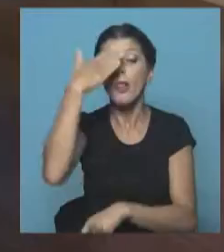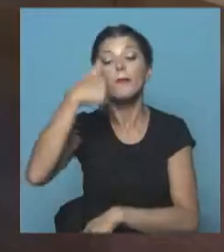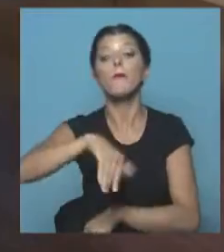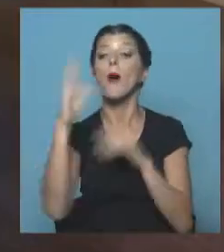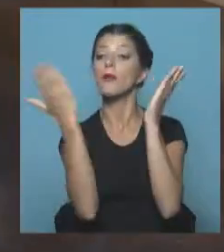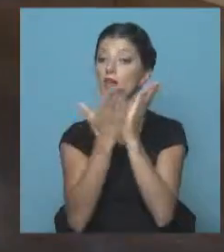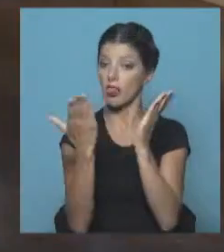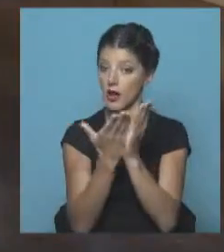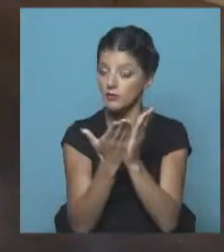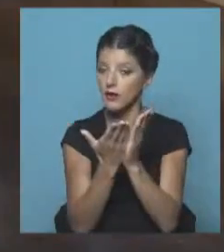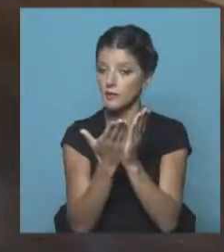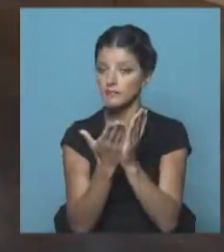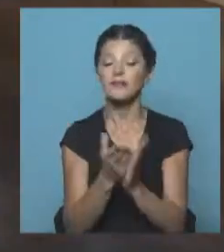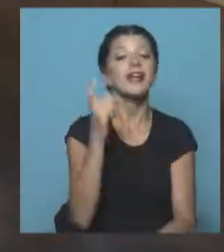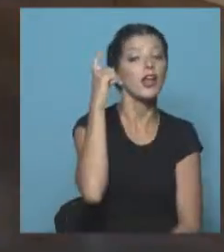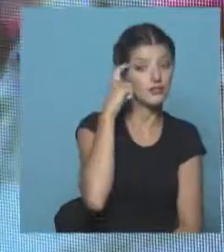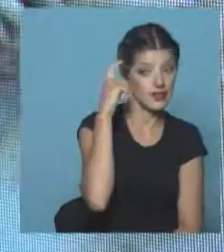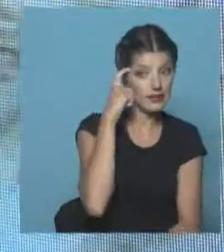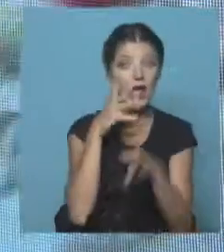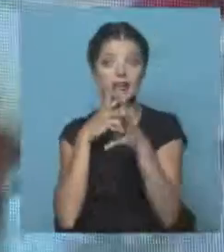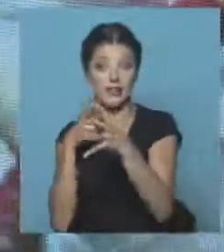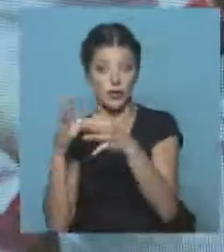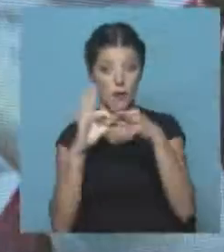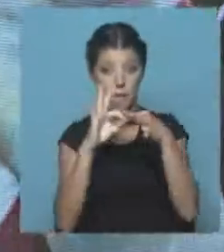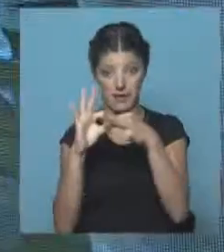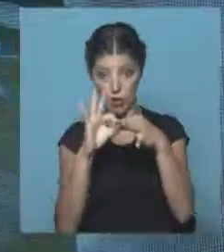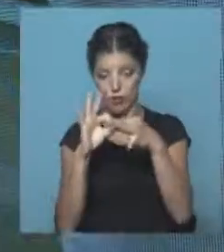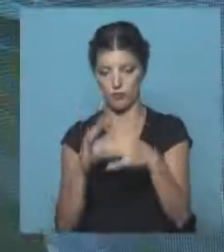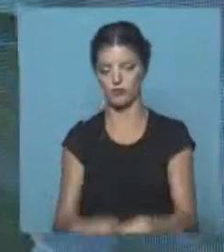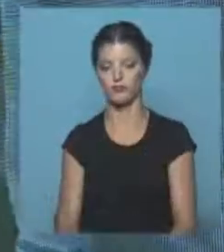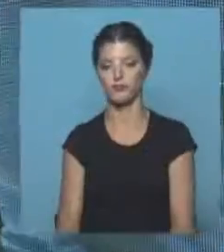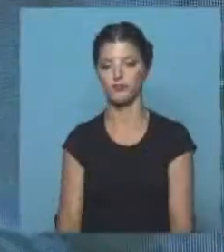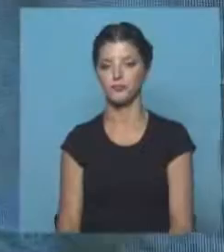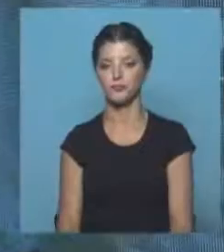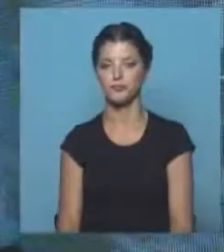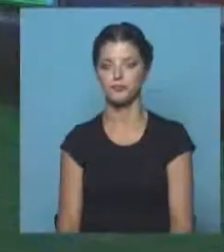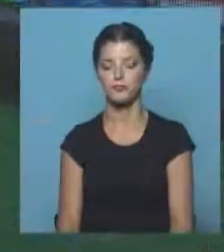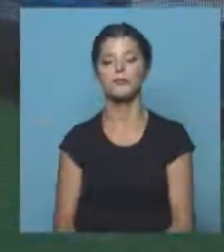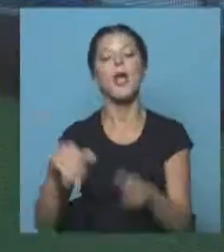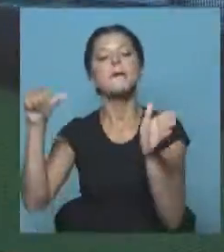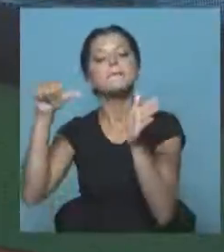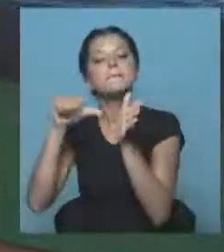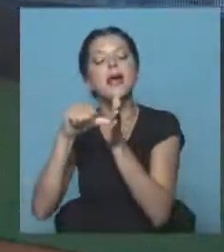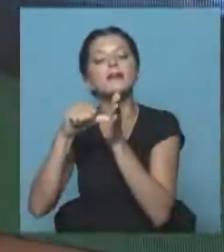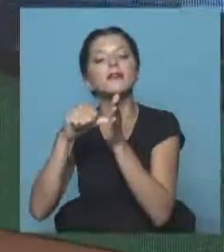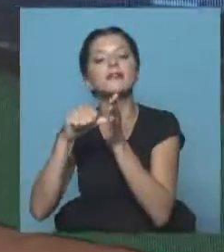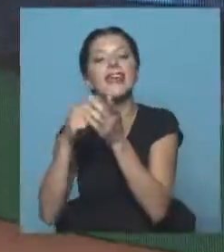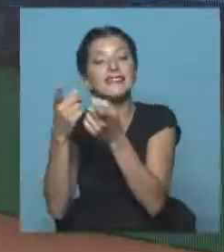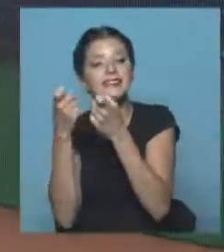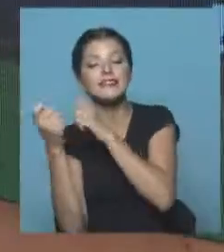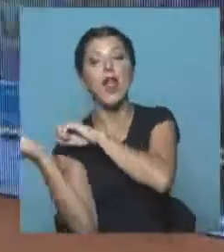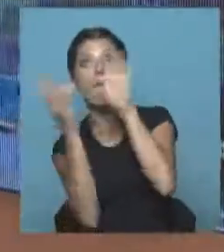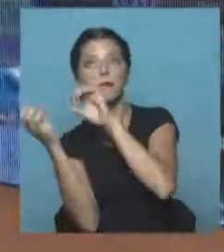el cruce entre psiquiatría y terrorismo. Países que dependen de exportaciones a Estados Unidos, países